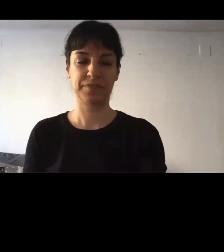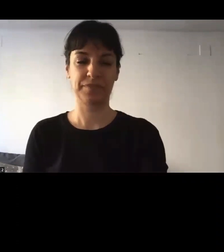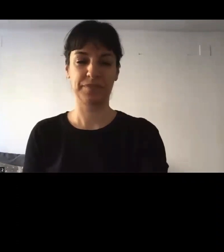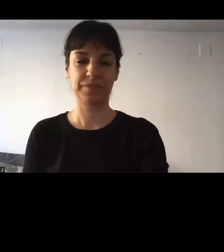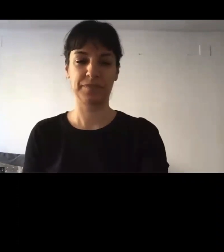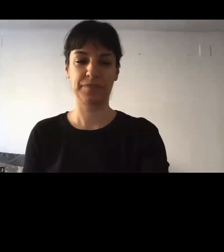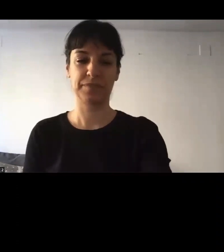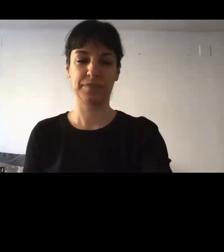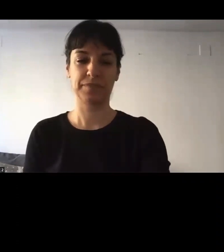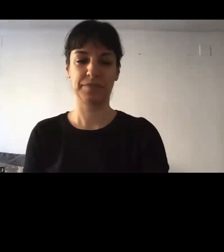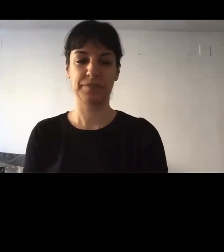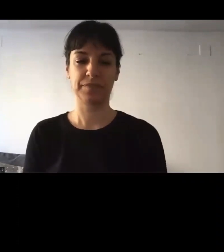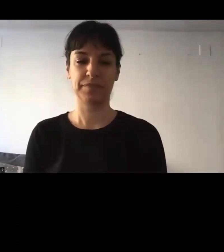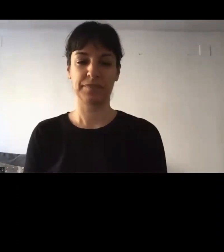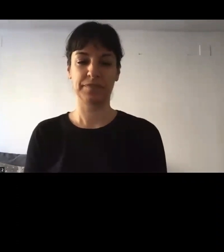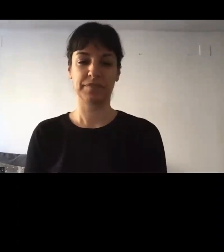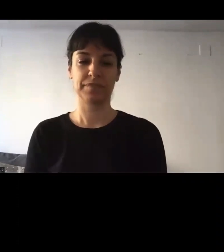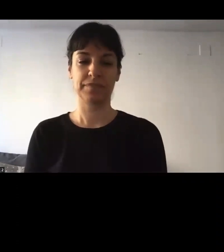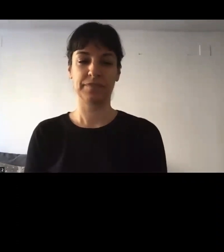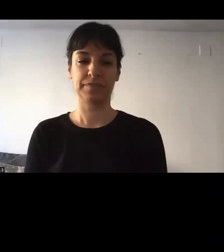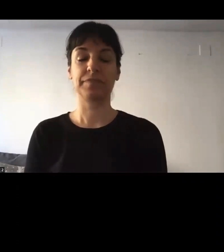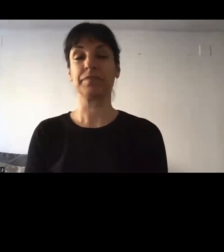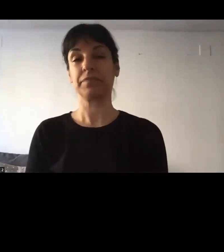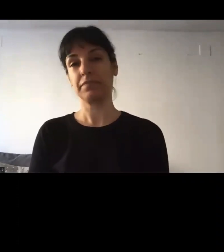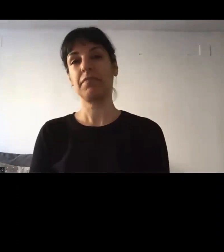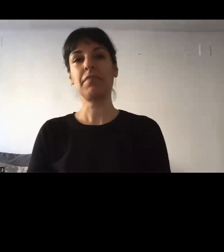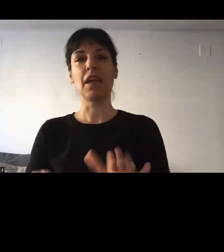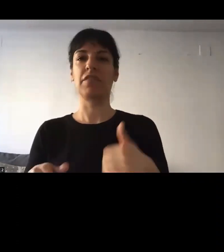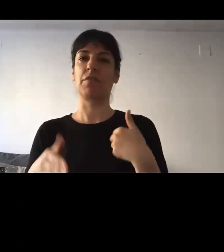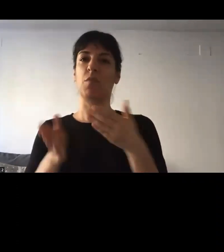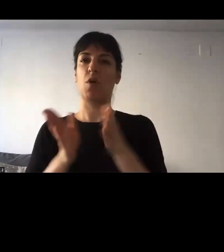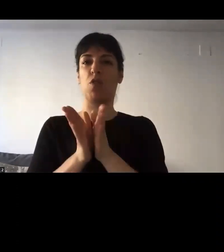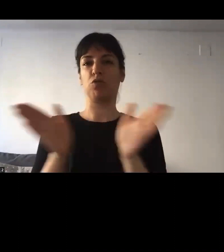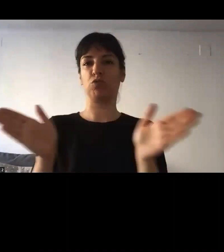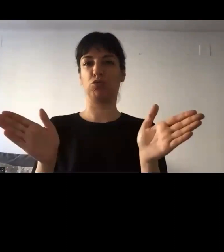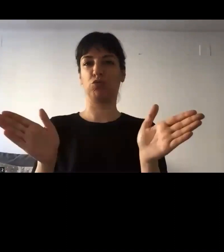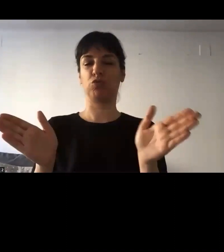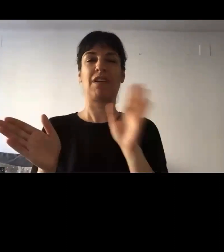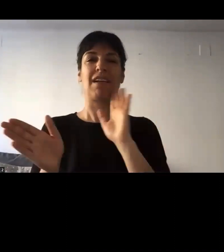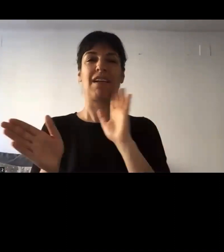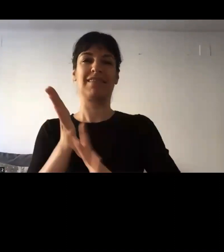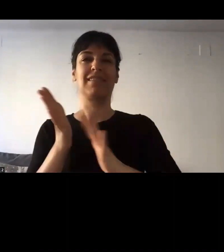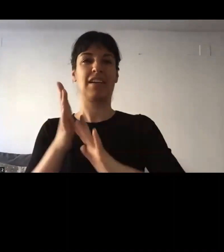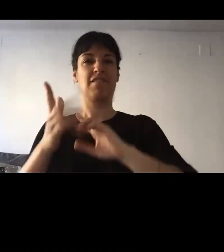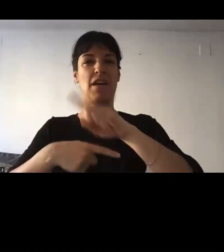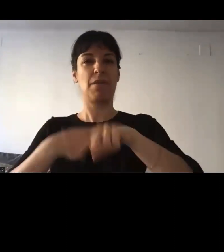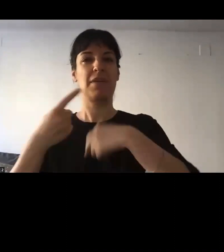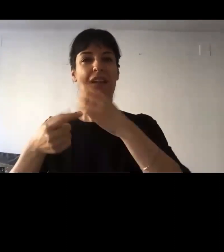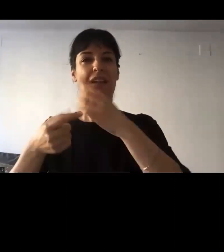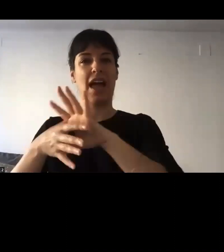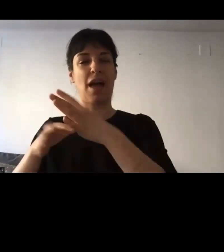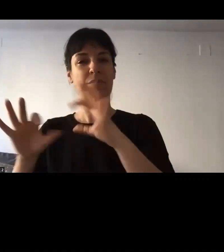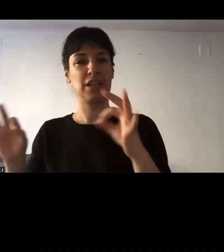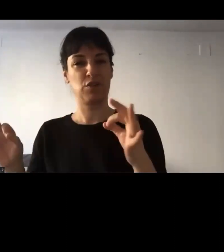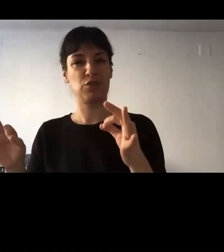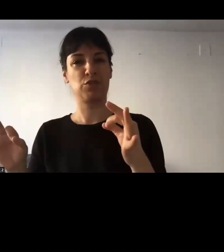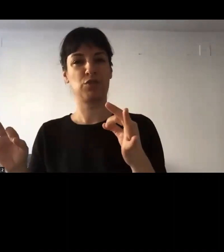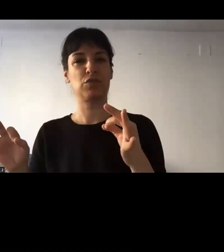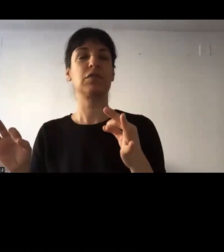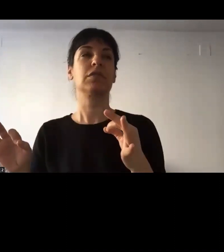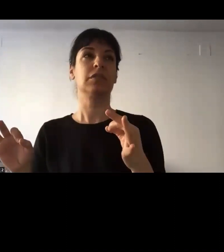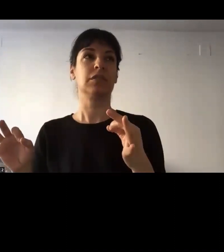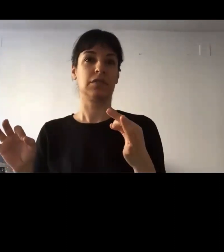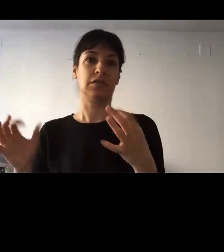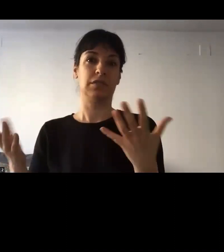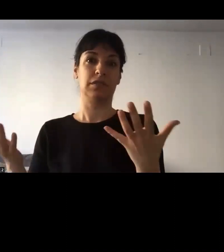comentado, bueno, hemos visto dos caras, digamos. Hemos visto la parte de mi familia y mis amigos que, bueno, que me han dado